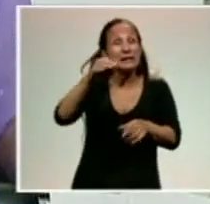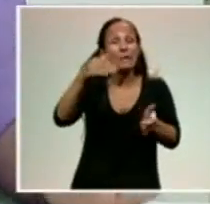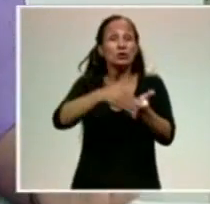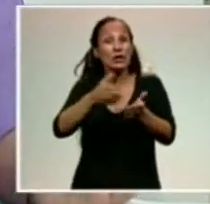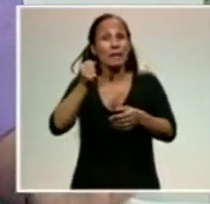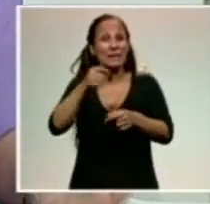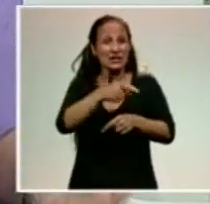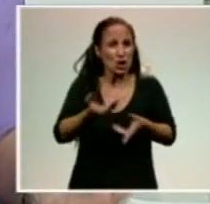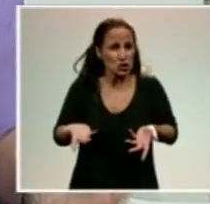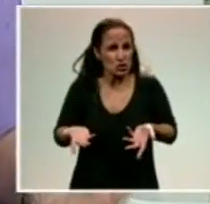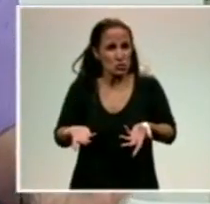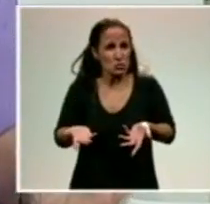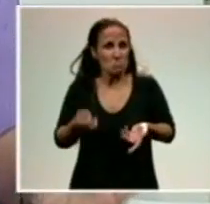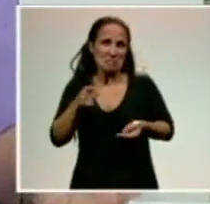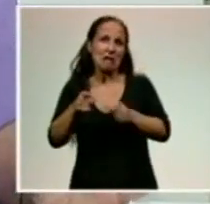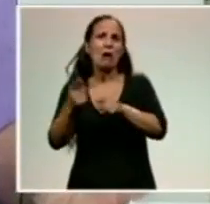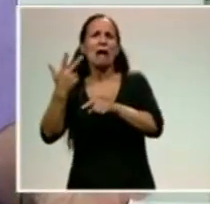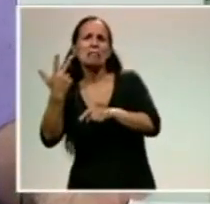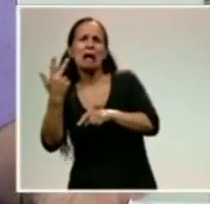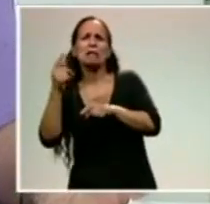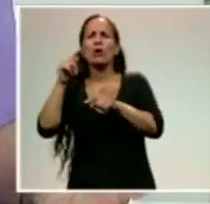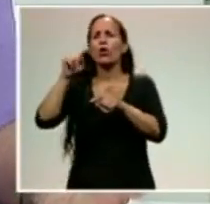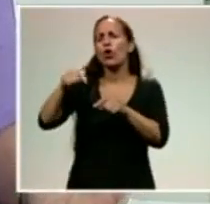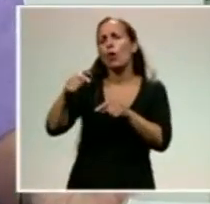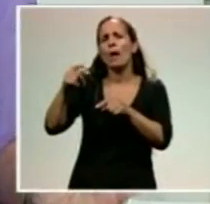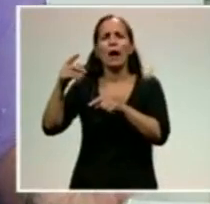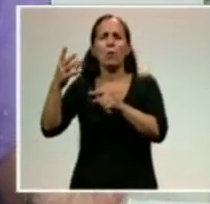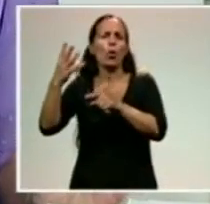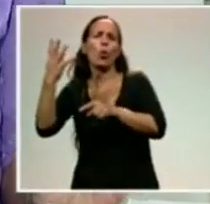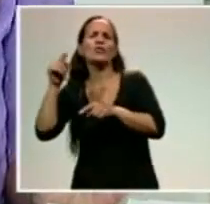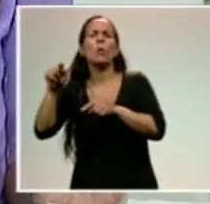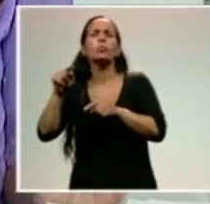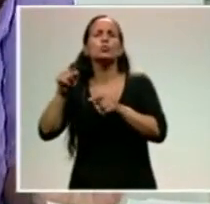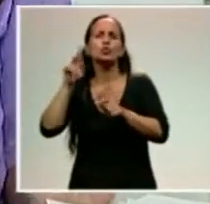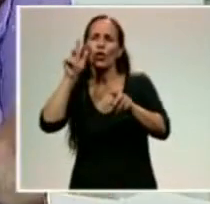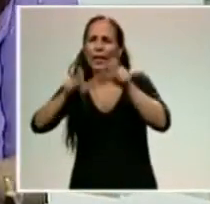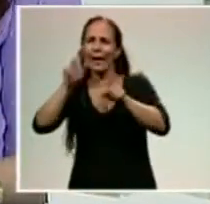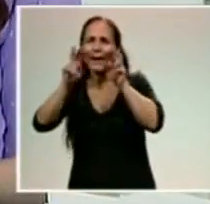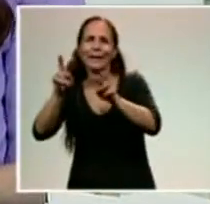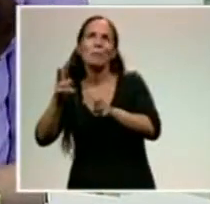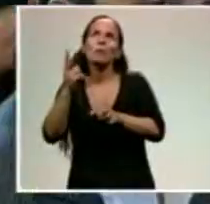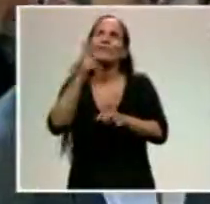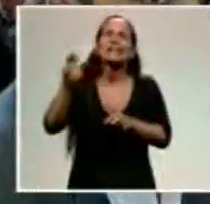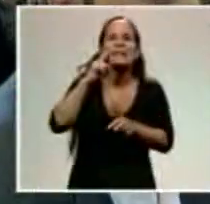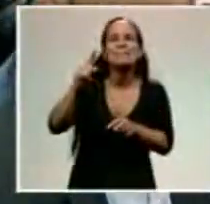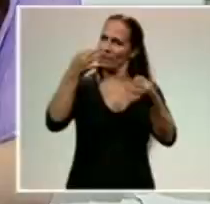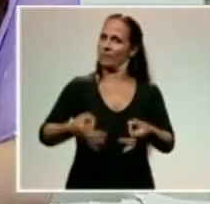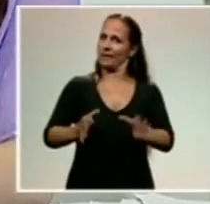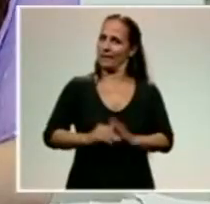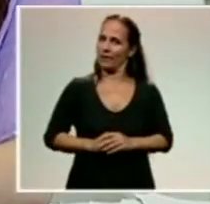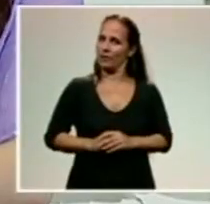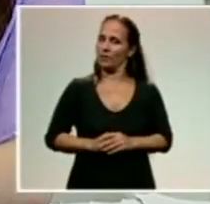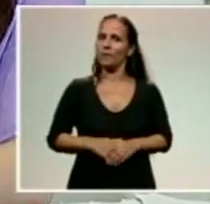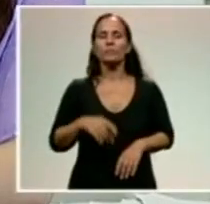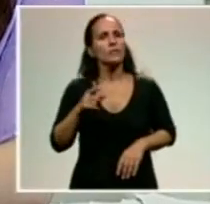tenga 3 o 4 puntos de rating de audiencia? Es decir, que lo ve 300 o 400 mil personas. La verdad,